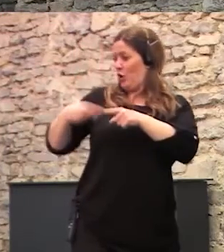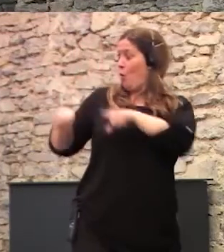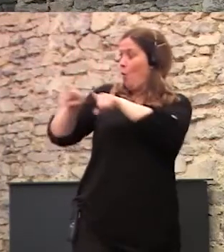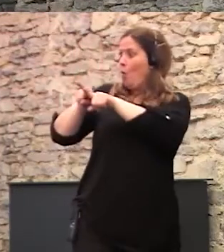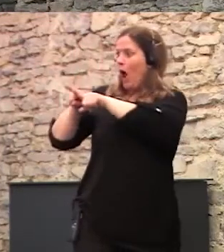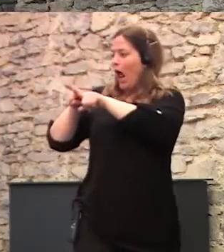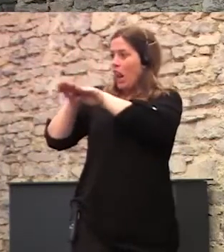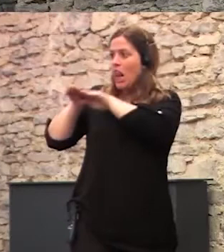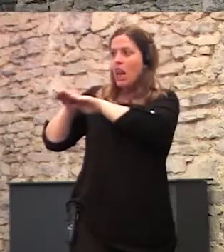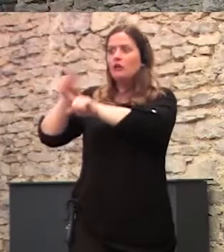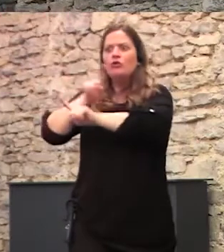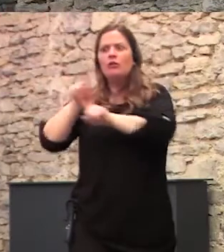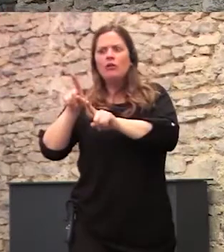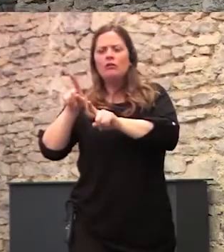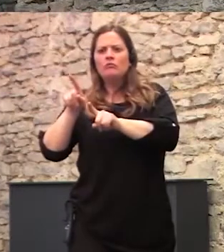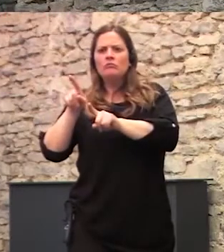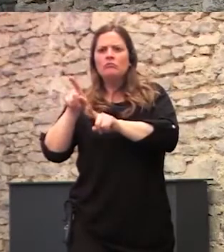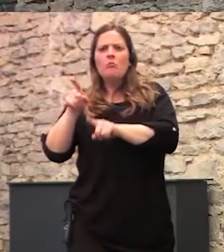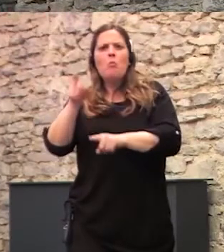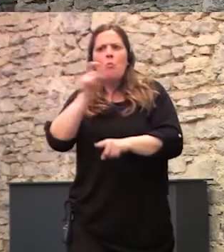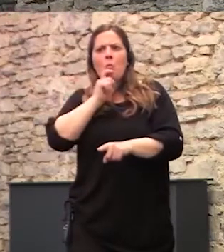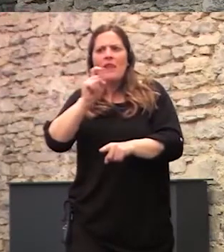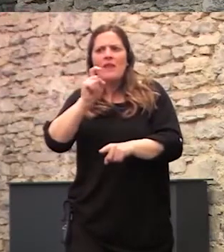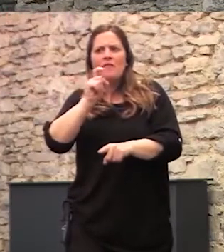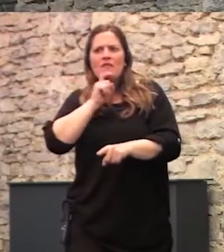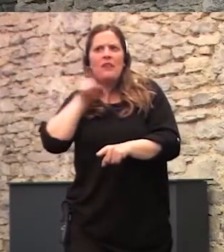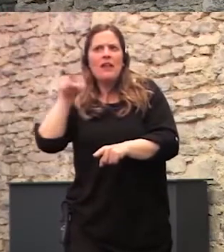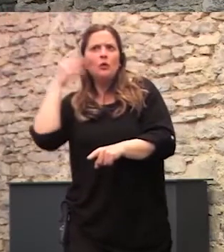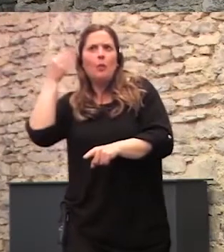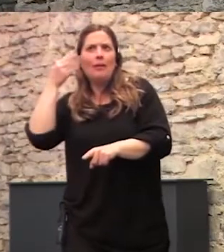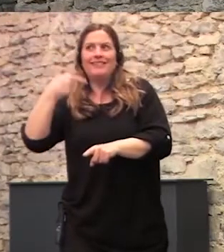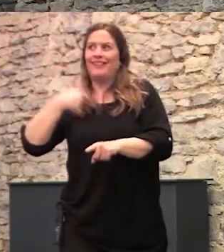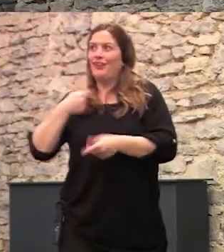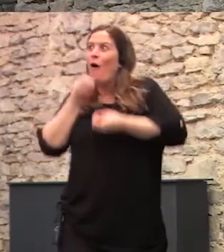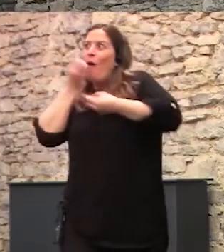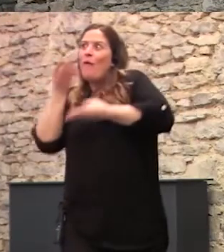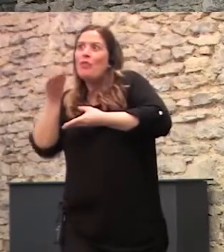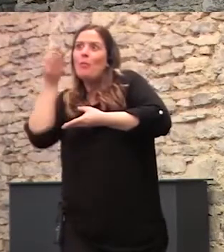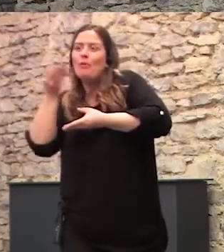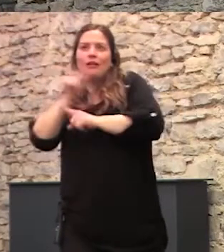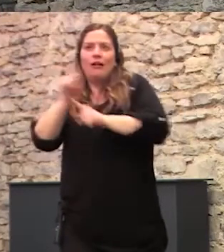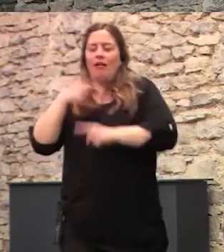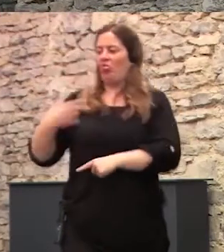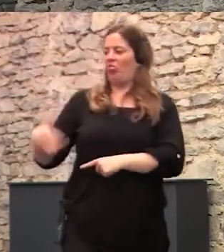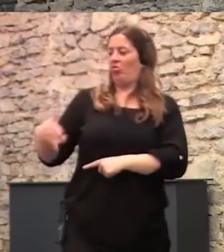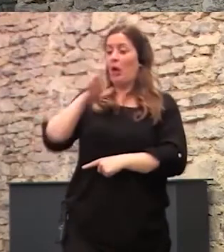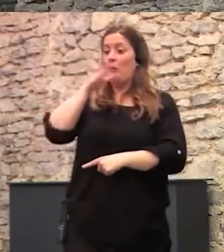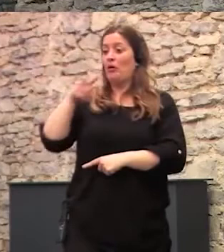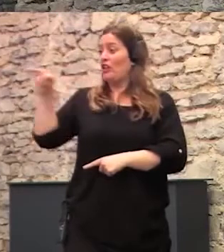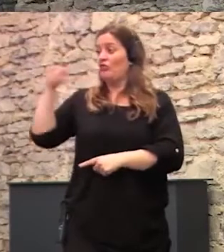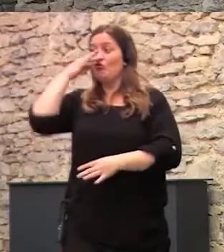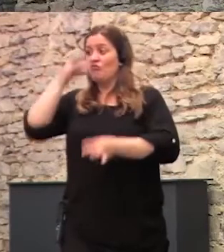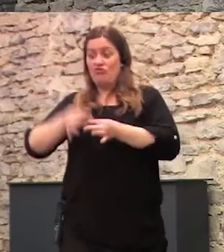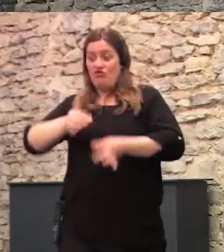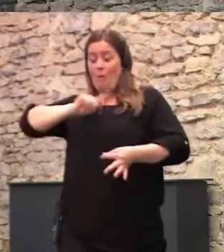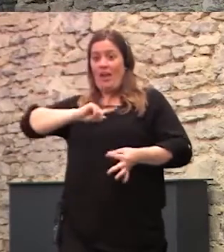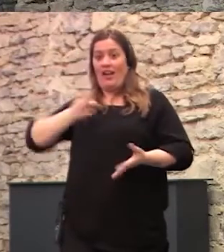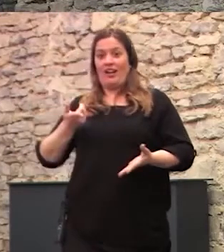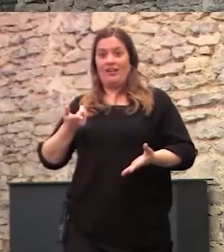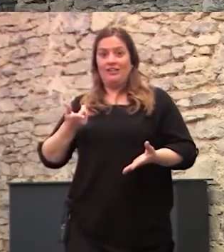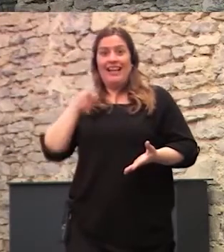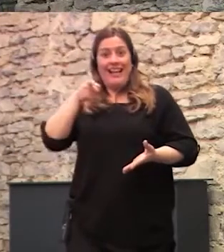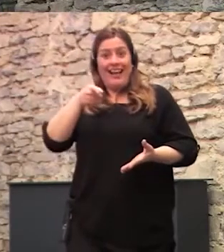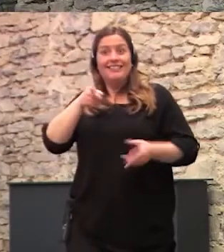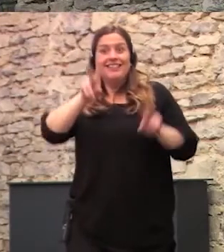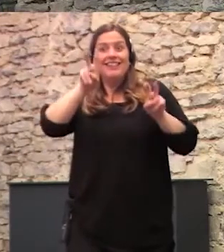difícilmente vas a considerar como importante lo que cuento, porque no tengo credibilidad a tus ojos. Y eso es el tema, ¿no?, de la